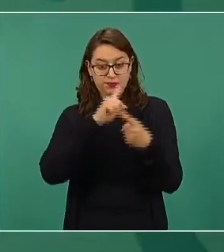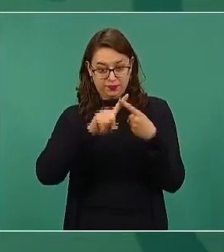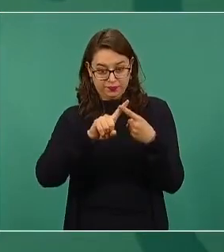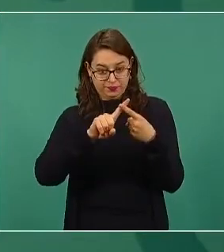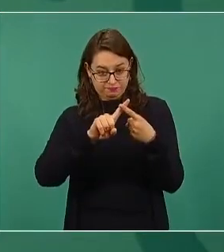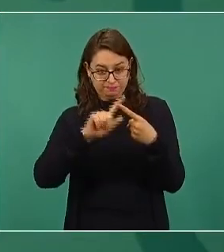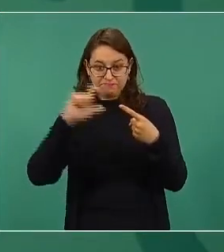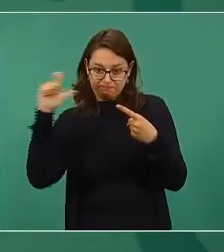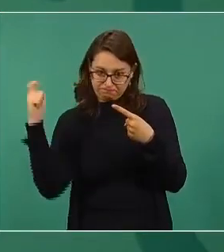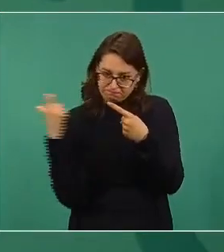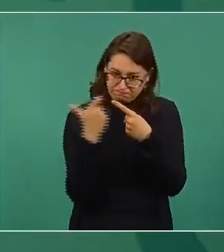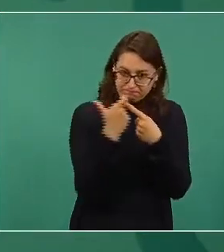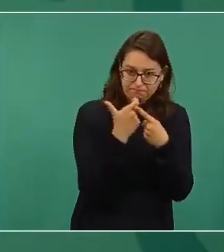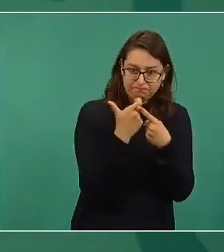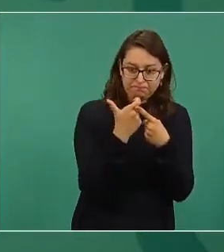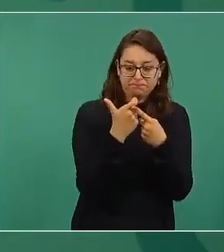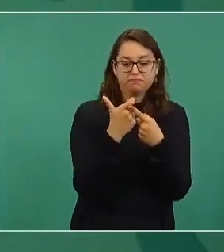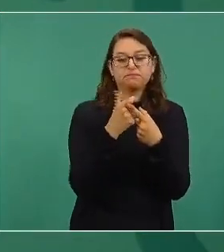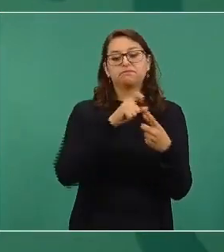Otro tanto